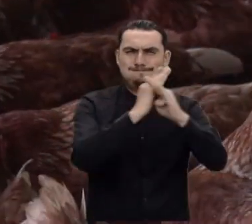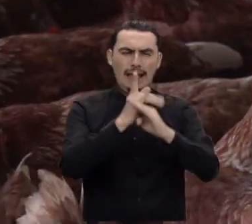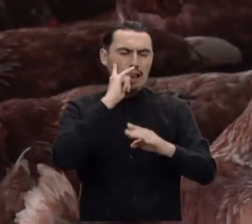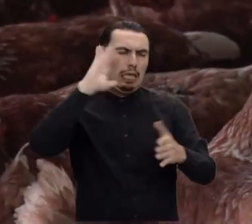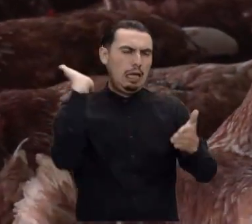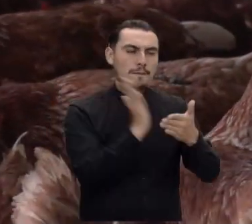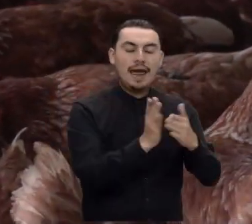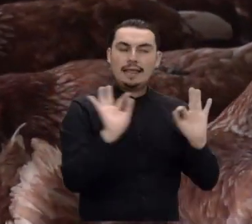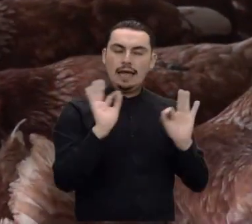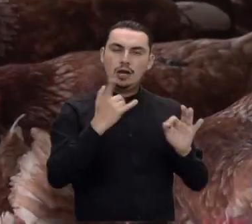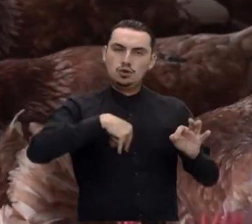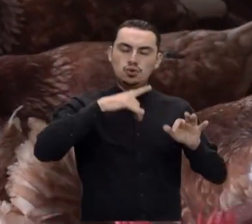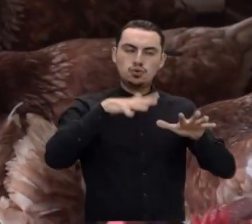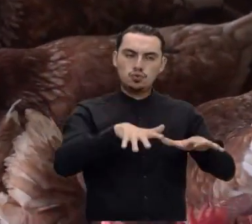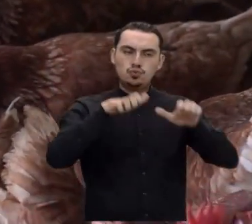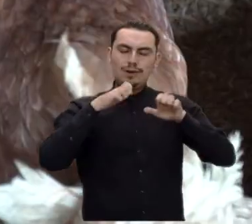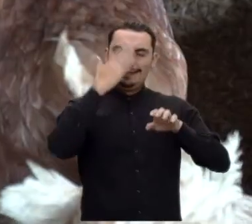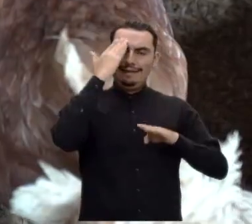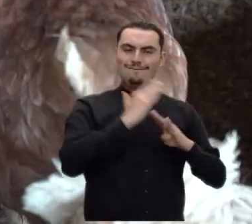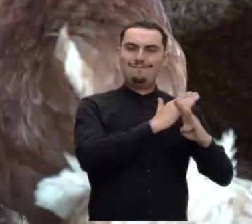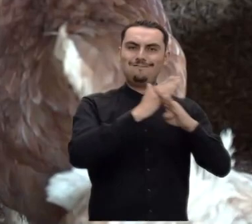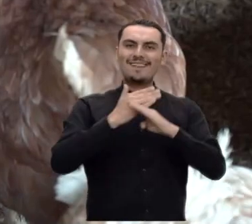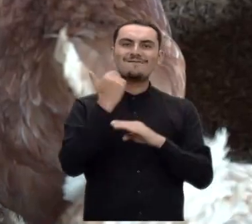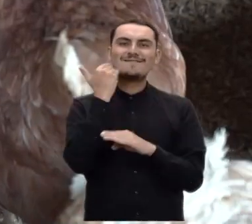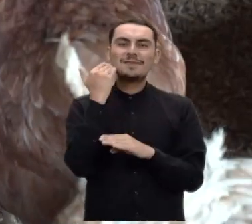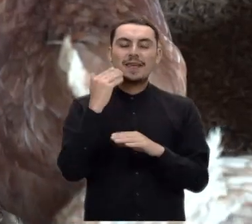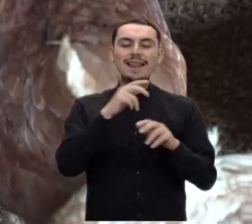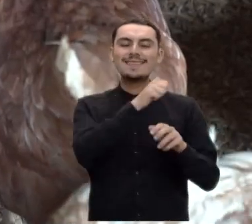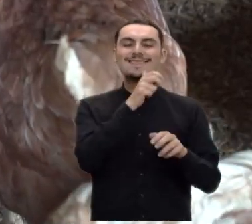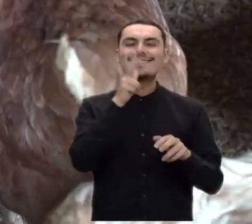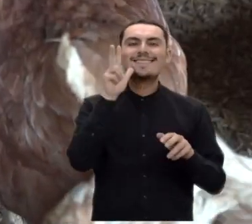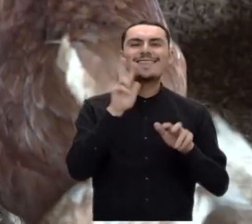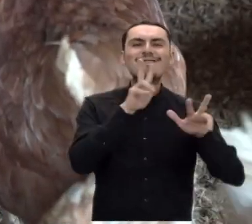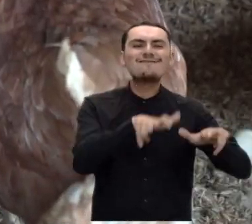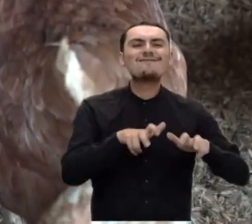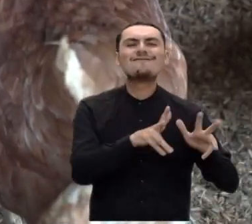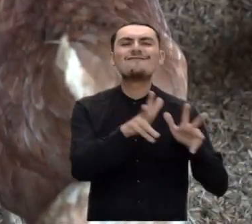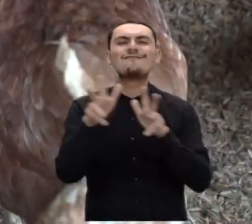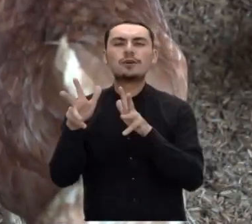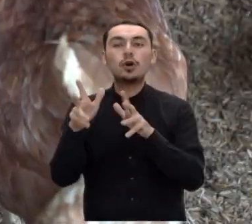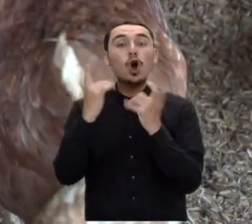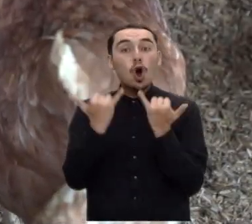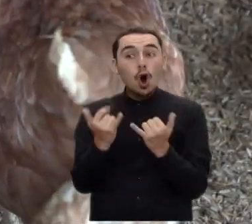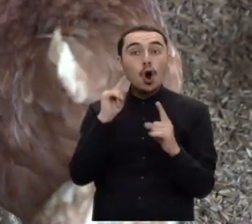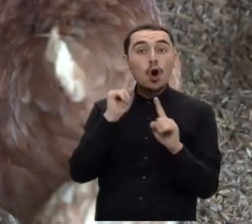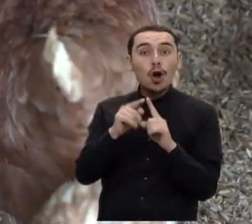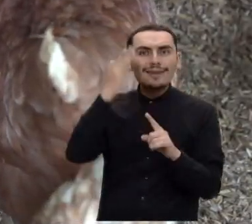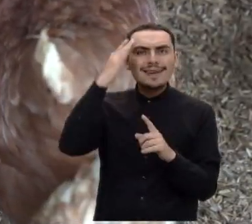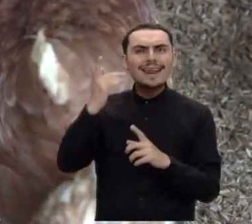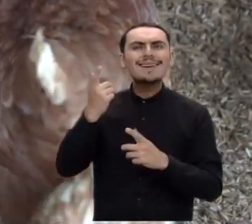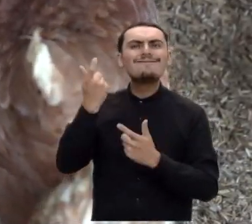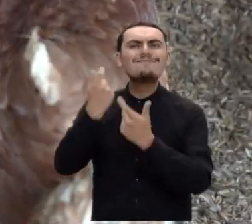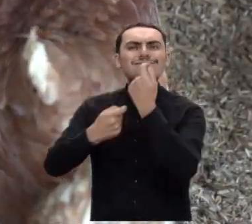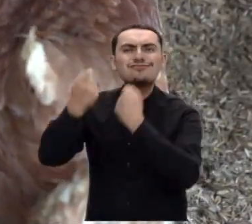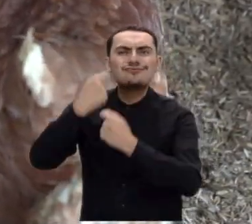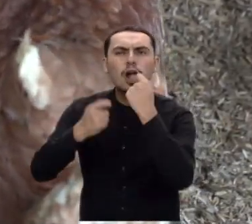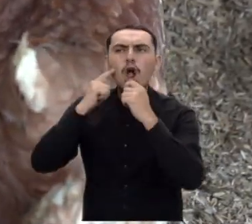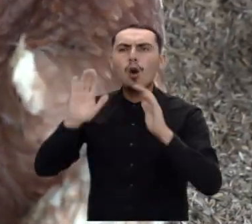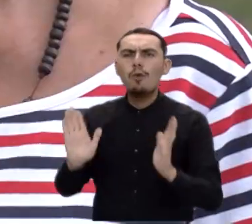tomar riesgos, para que no hayan enfermedades dentro de la granja. La idea es que este negocio surja